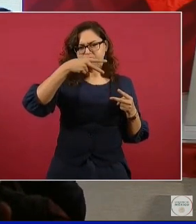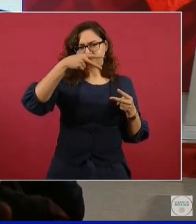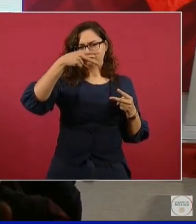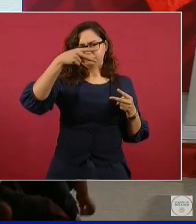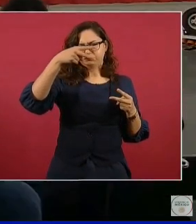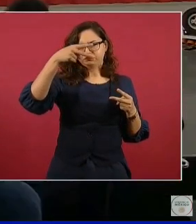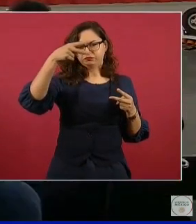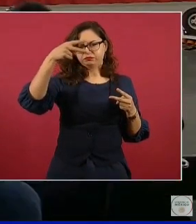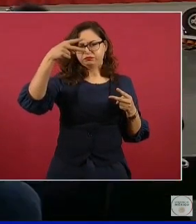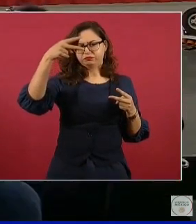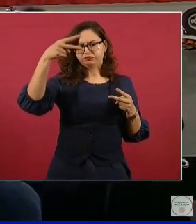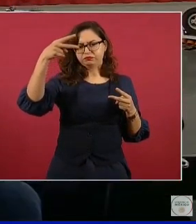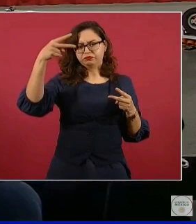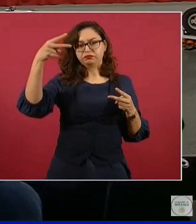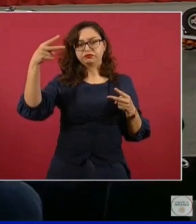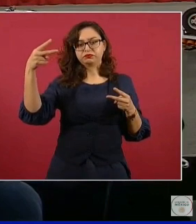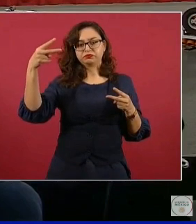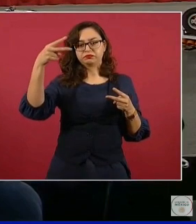¿En dónde suben más?